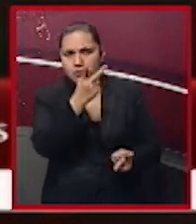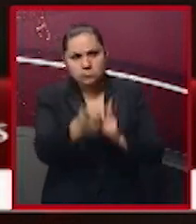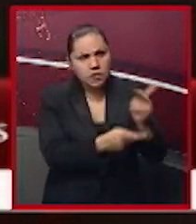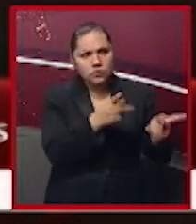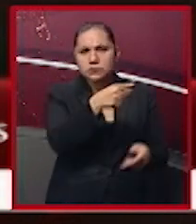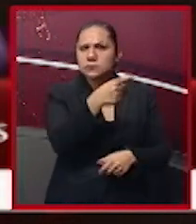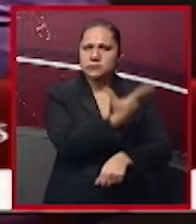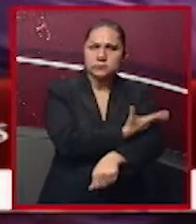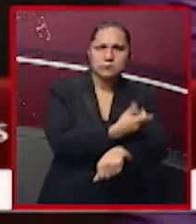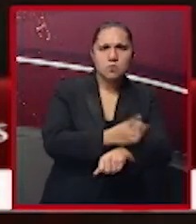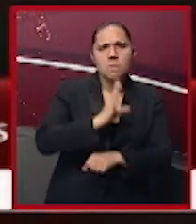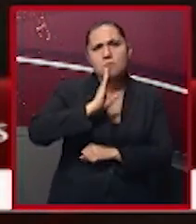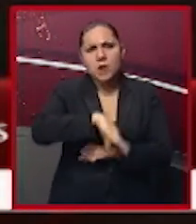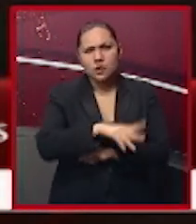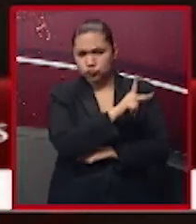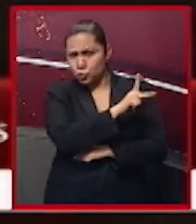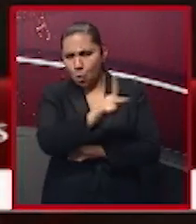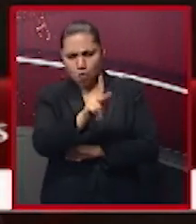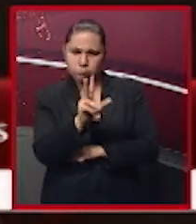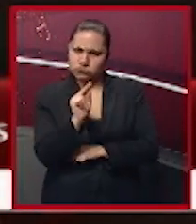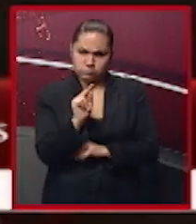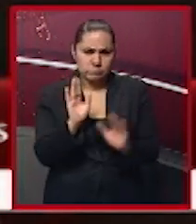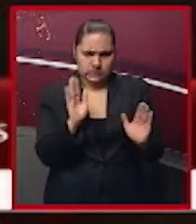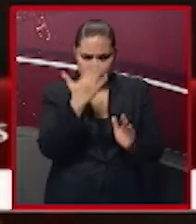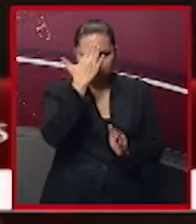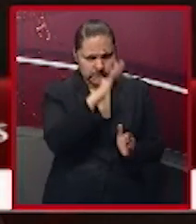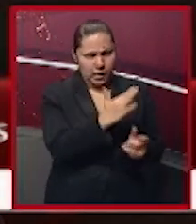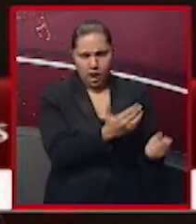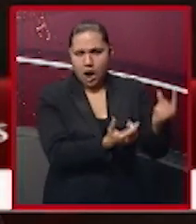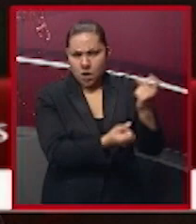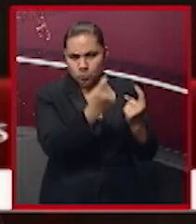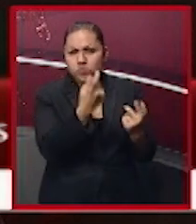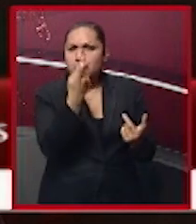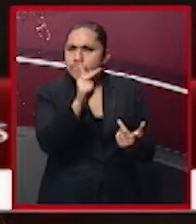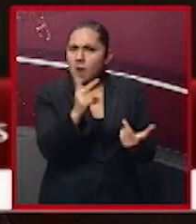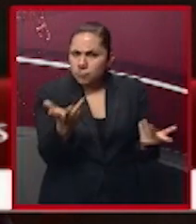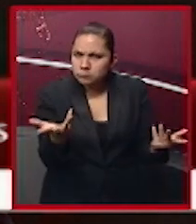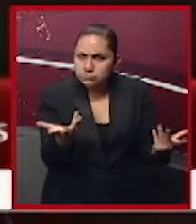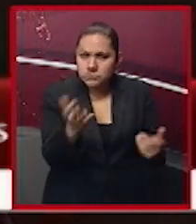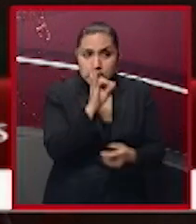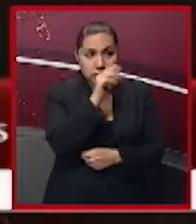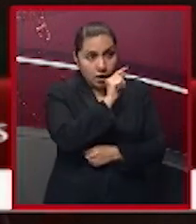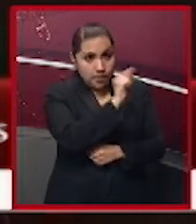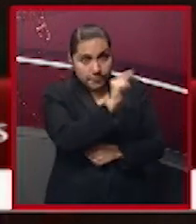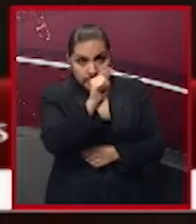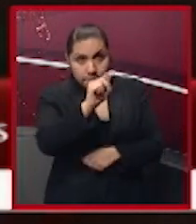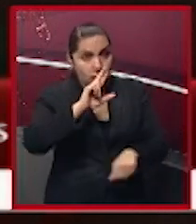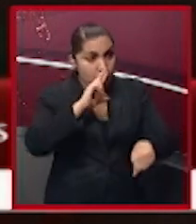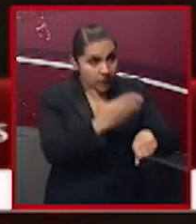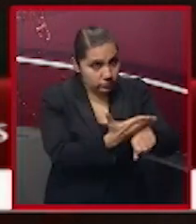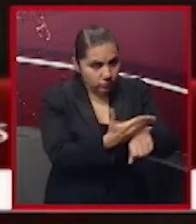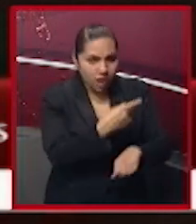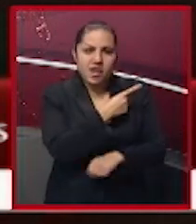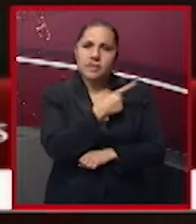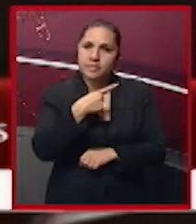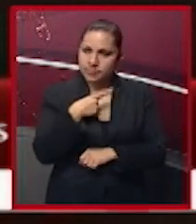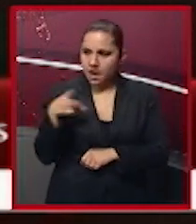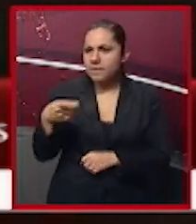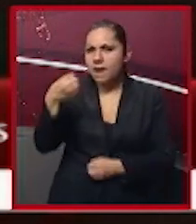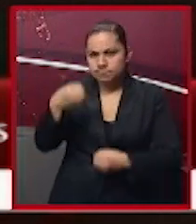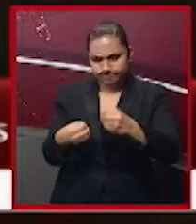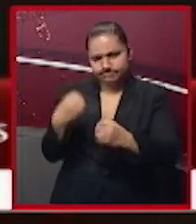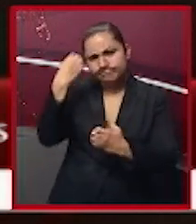la honradez, y por ello esperemos que se pueda sancionar a los responsables de estos hechos